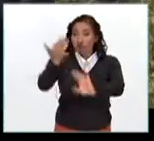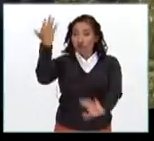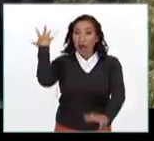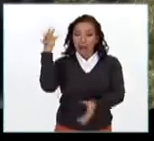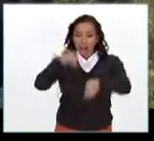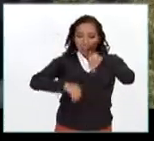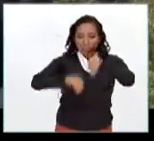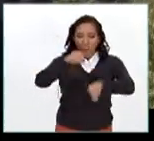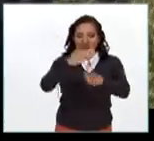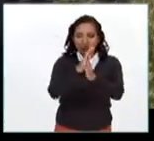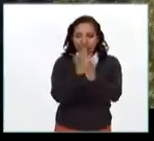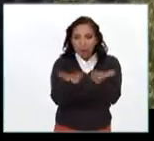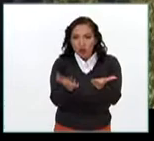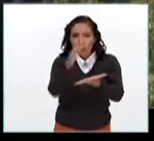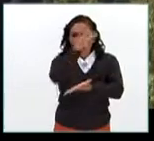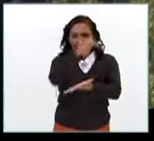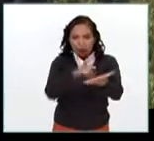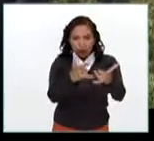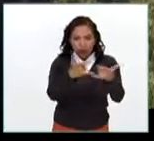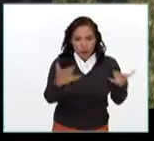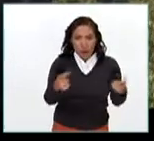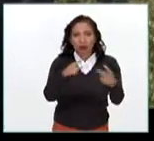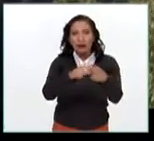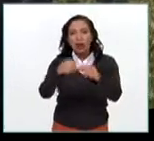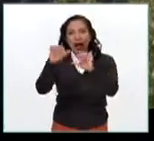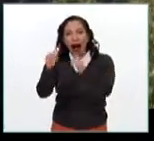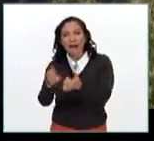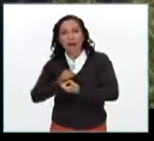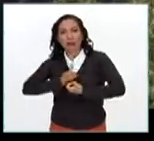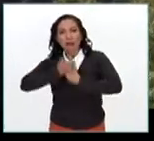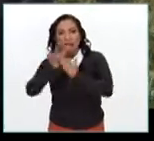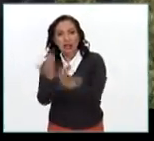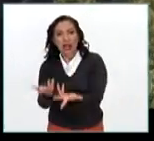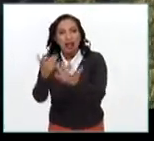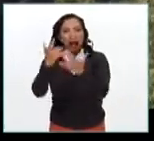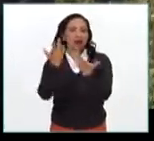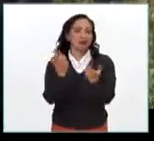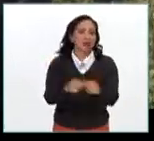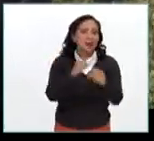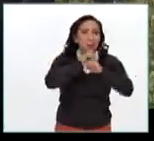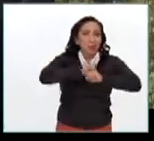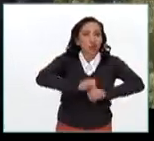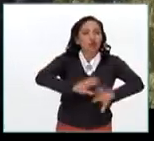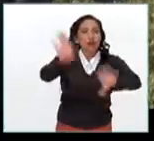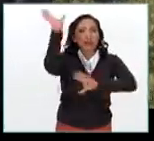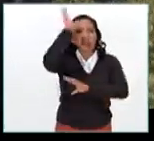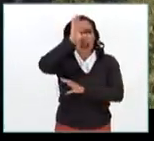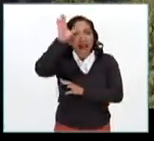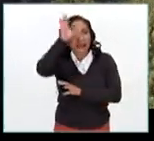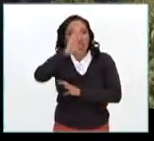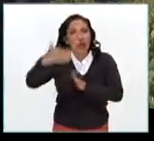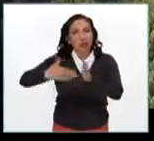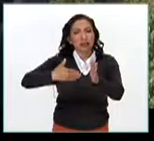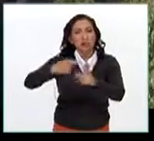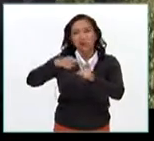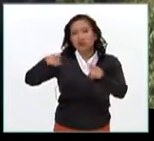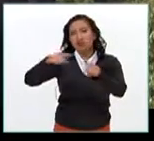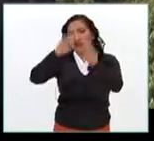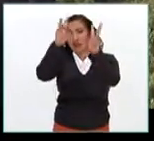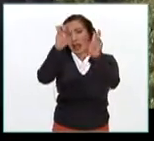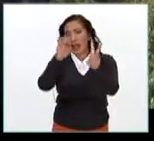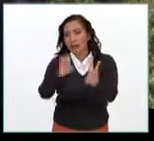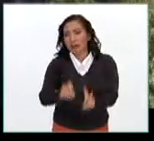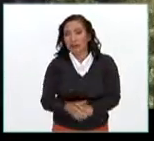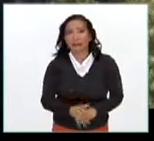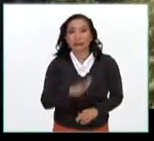produce materiales sobre literatura, poesía, arte, tradición oral, historia, divulgación de la ciencia y cocina, entre muchos